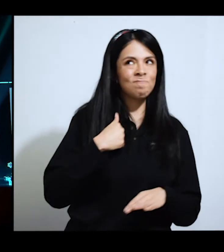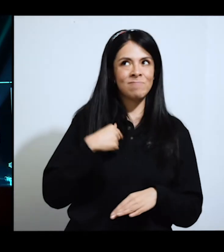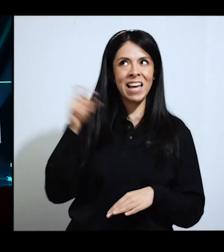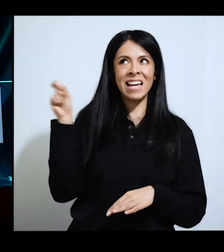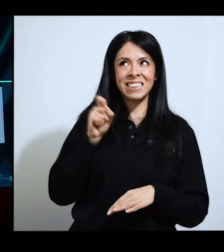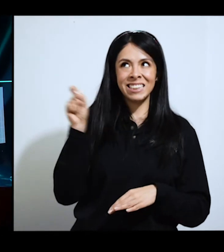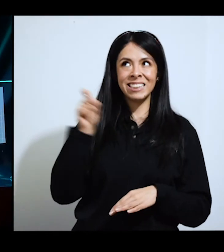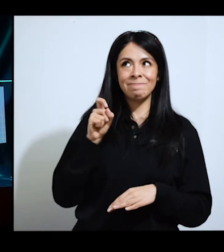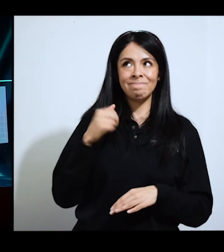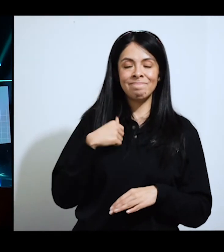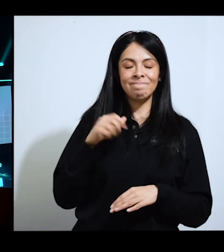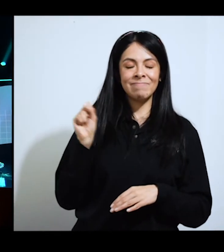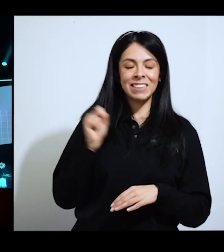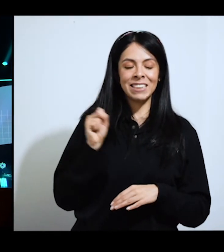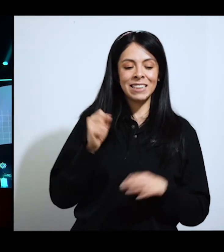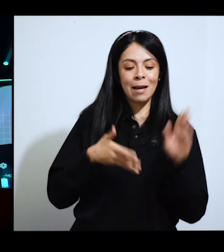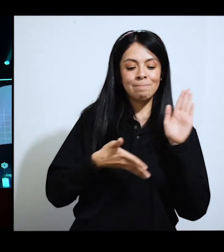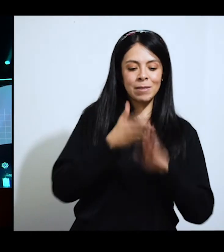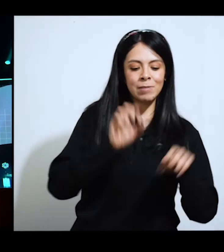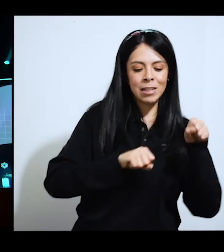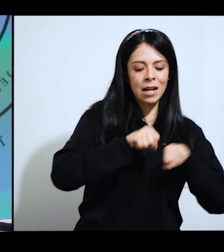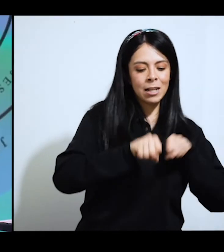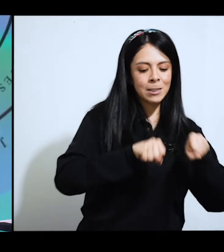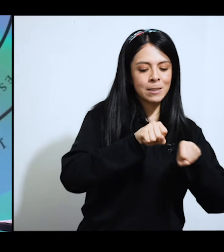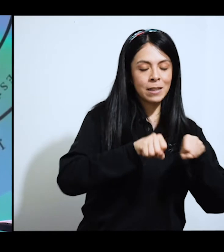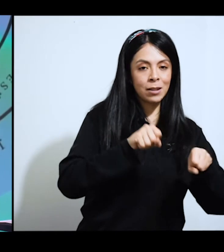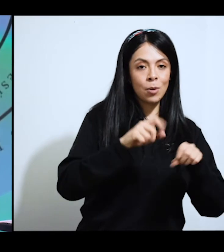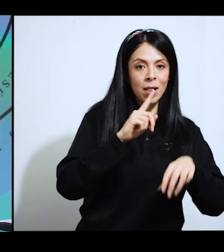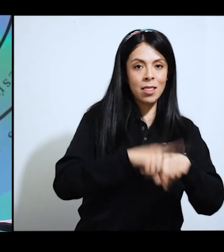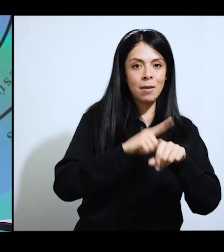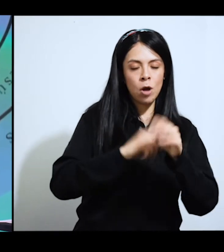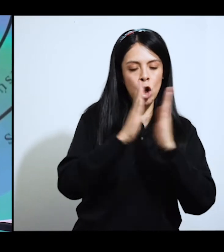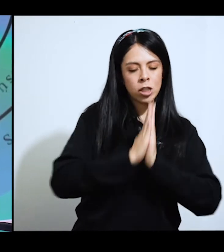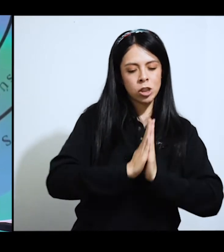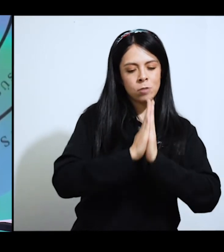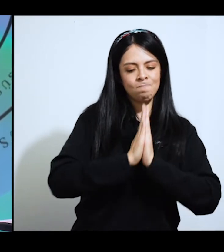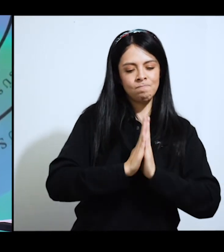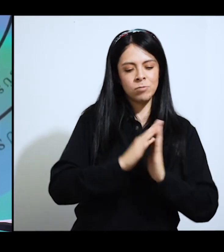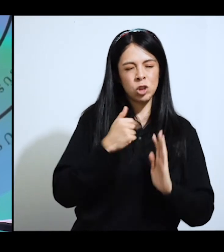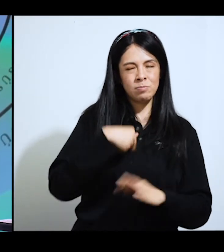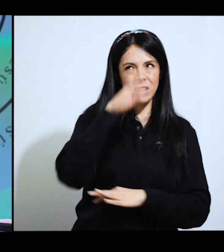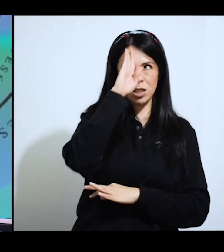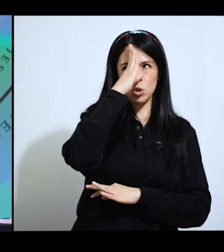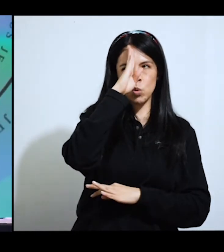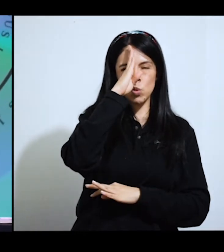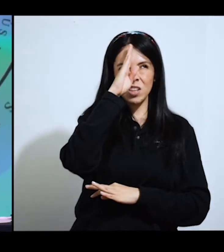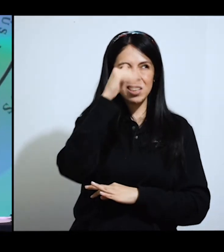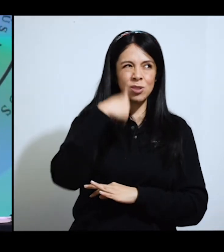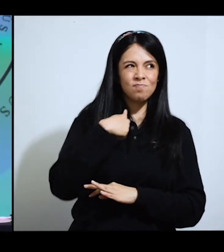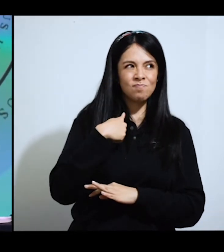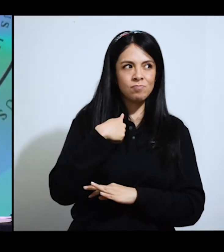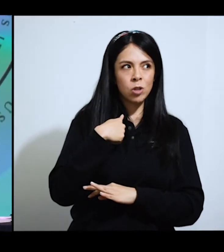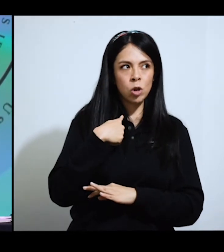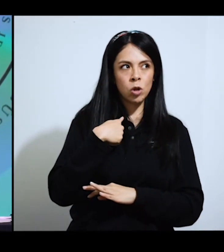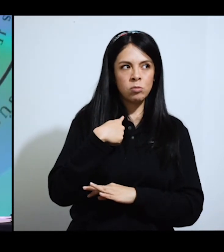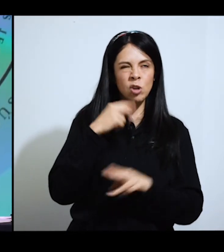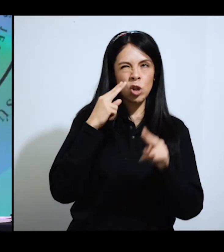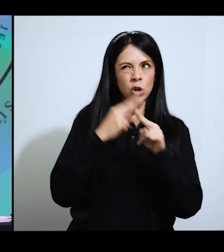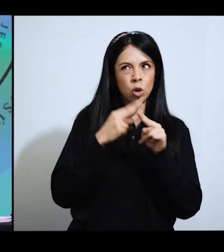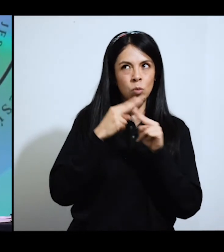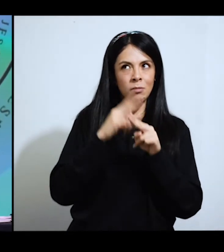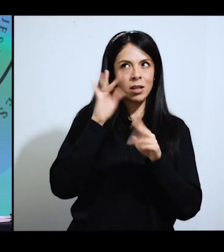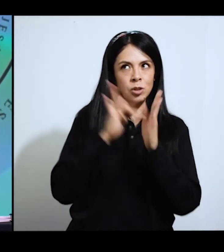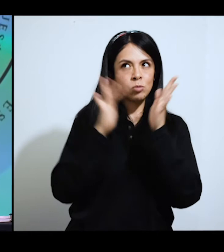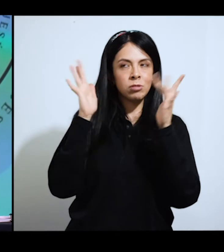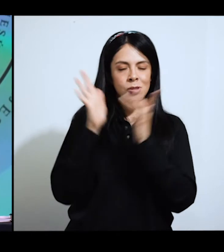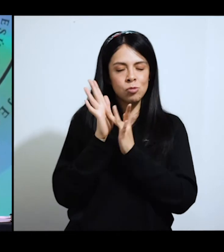oración comencé a renunciar. Al comienzo como dudando. Renuncio en el nombre de Cristo Jesús a todo